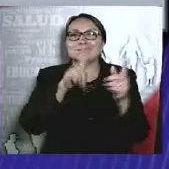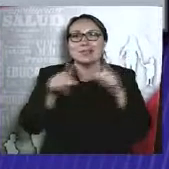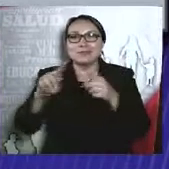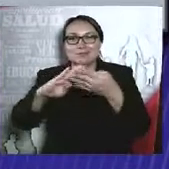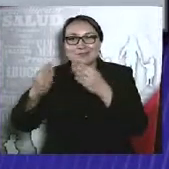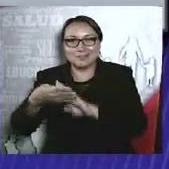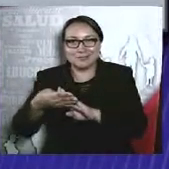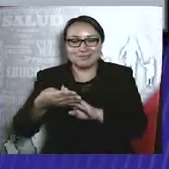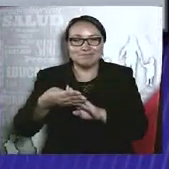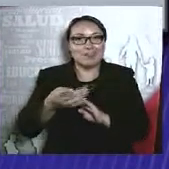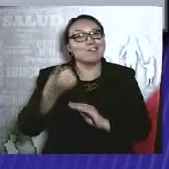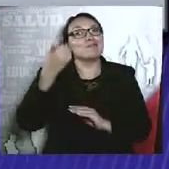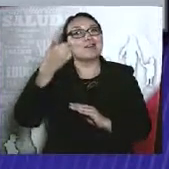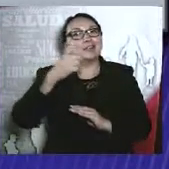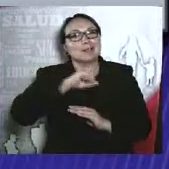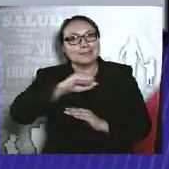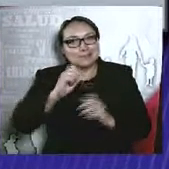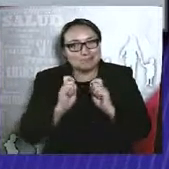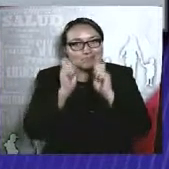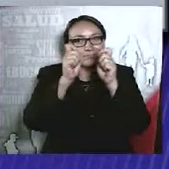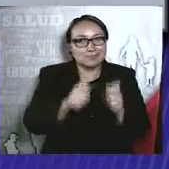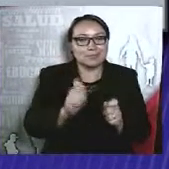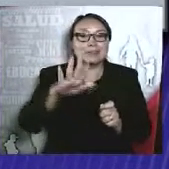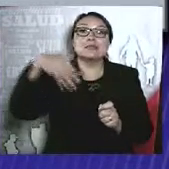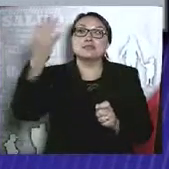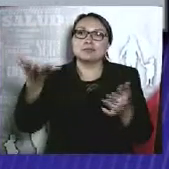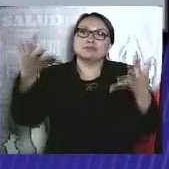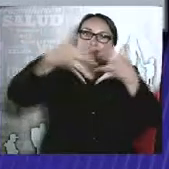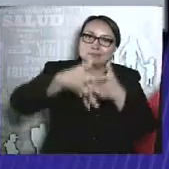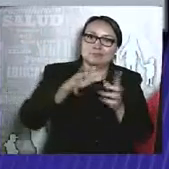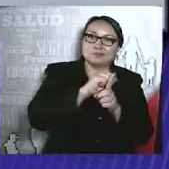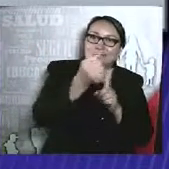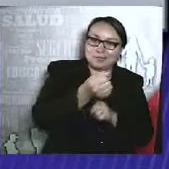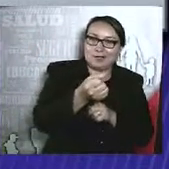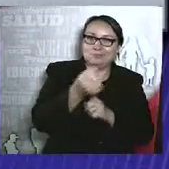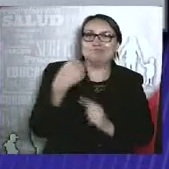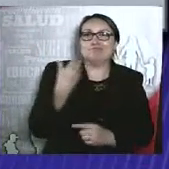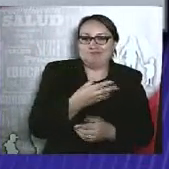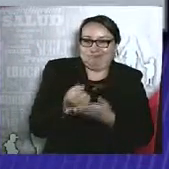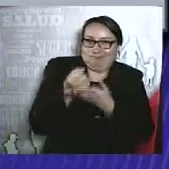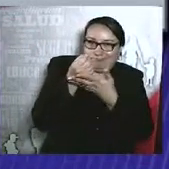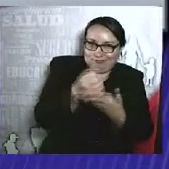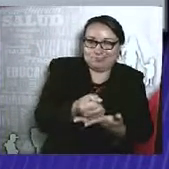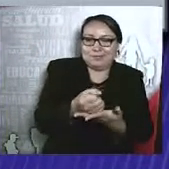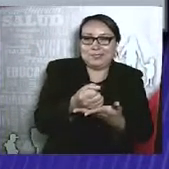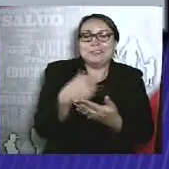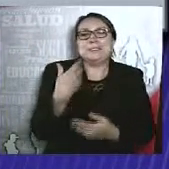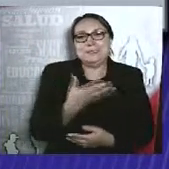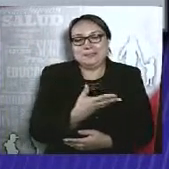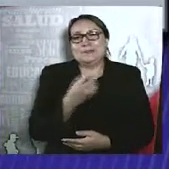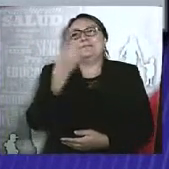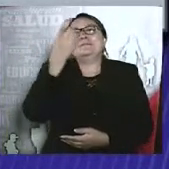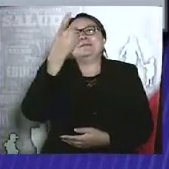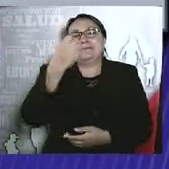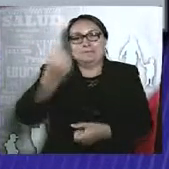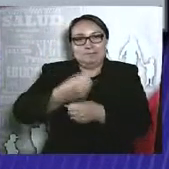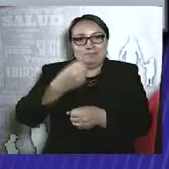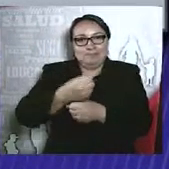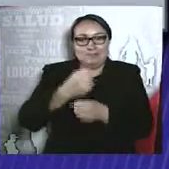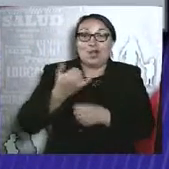de derechos y que después debe ingresar a su proceso en la Agencia Colombiana para la Reintegración, y ahí todavía tenemos que trabajar profundamente para